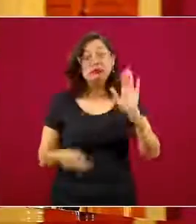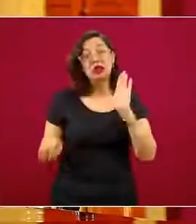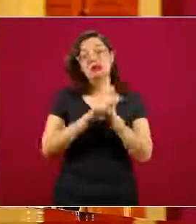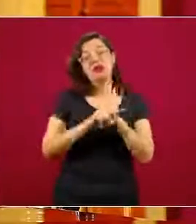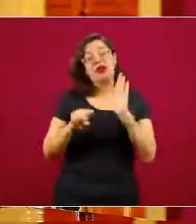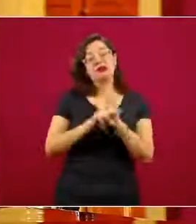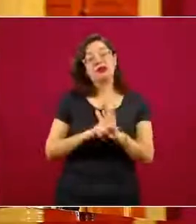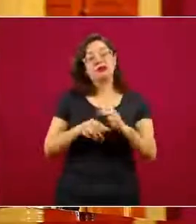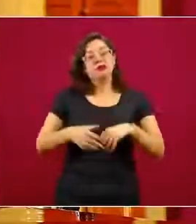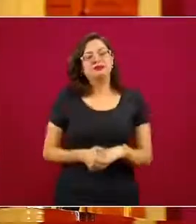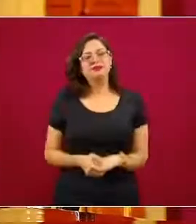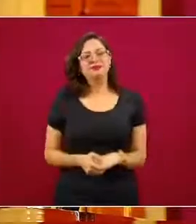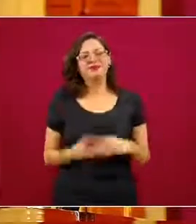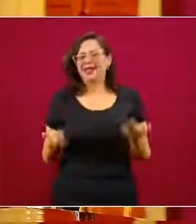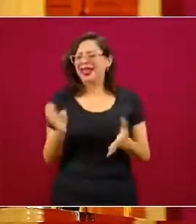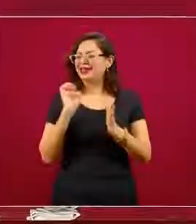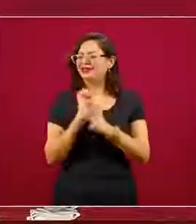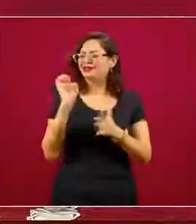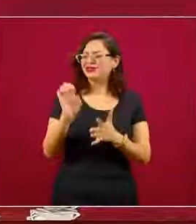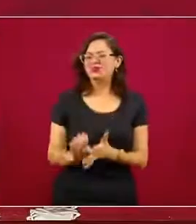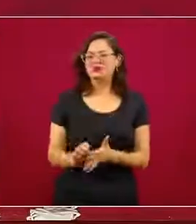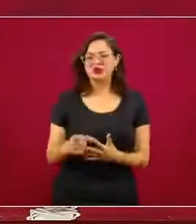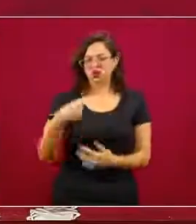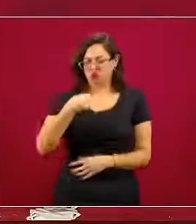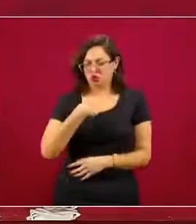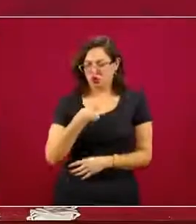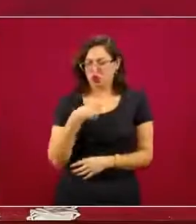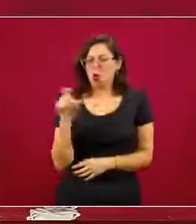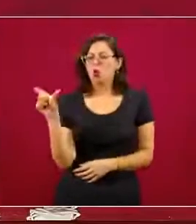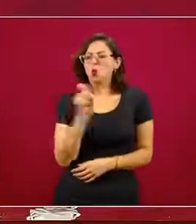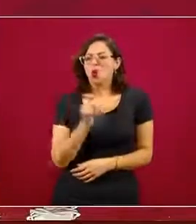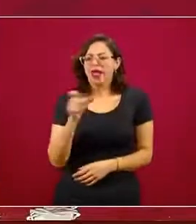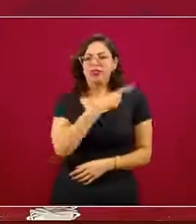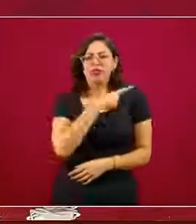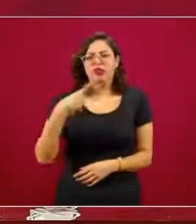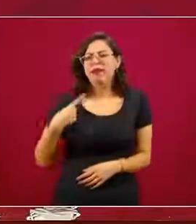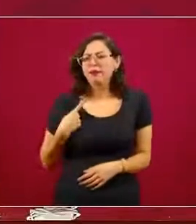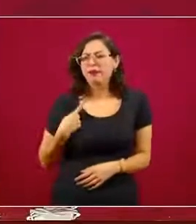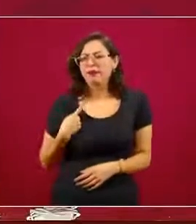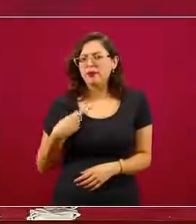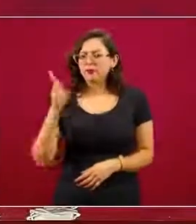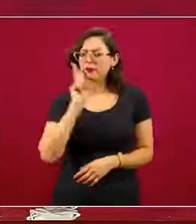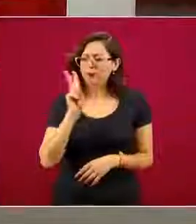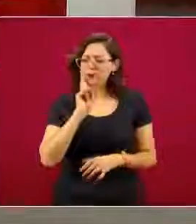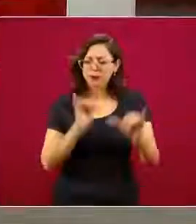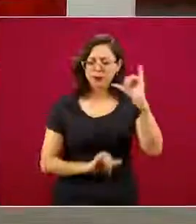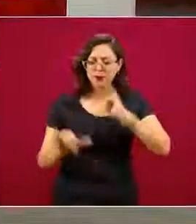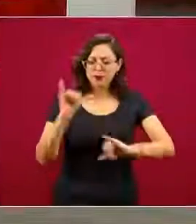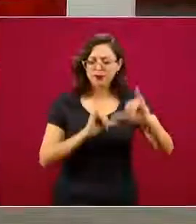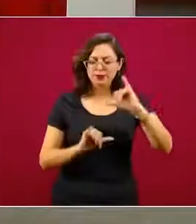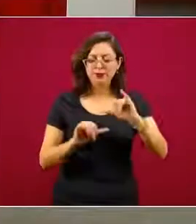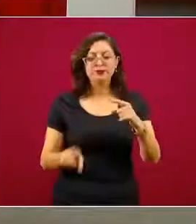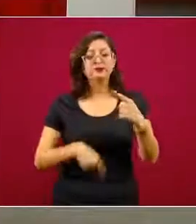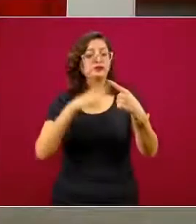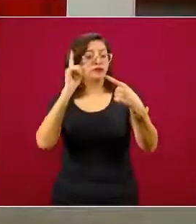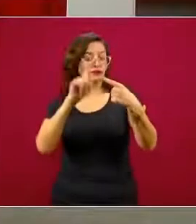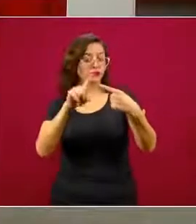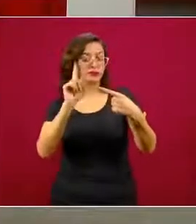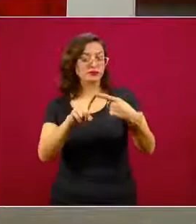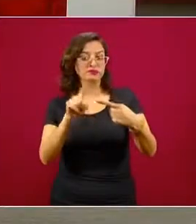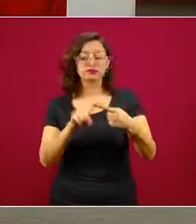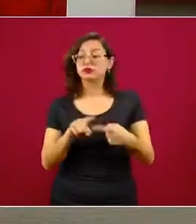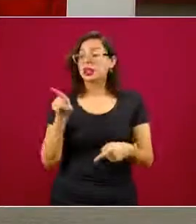Entonces, ¿en qué momento habría que hacer la prueba? Hay 2 o 3 consideraciones. La primera es: la persona que fue contacto